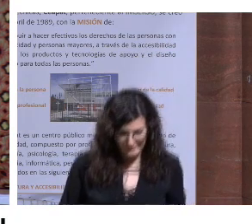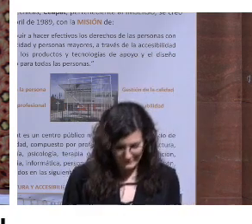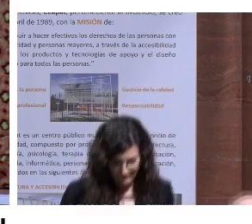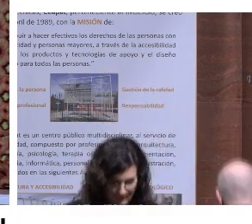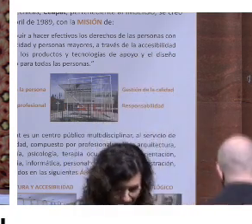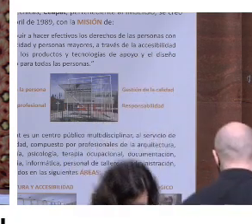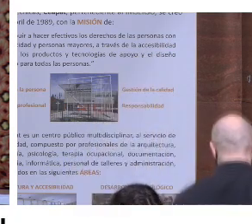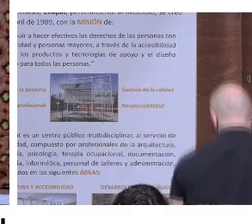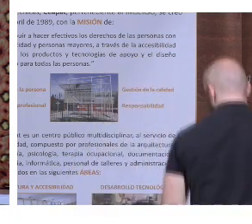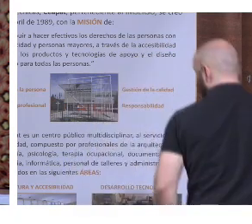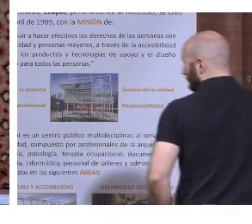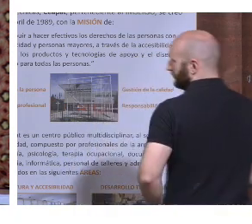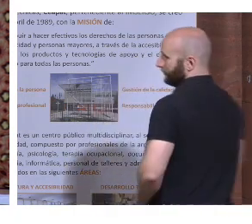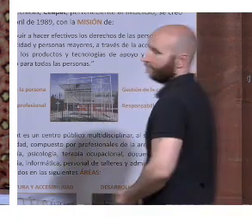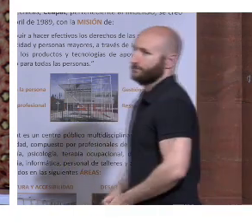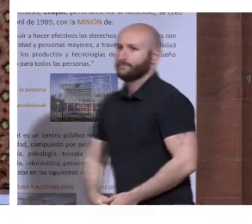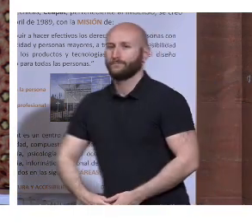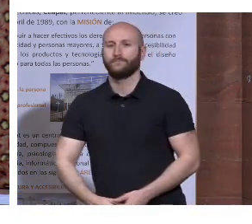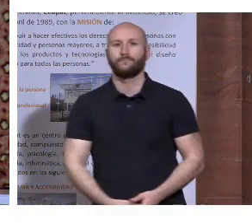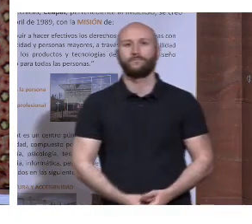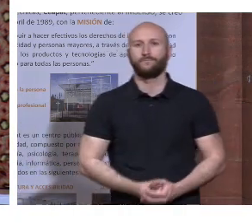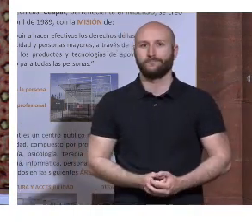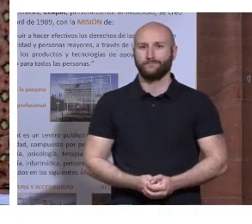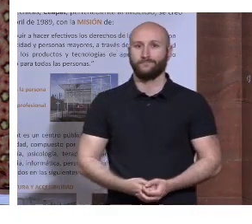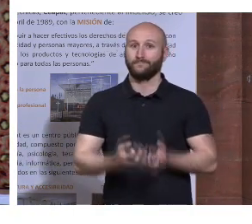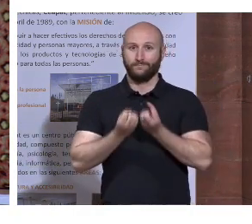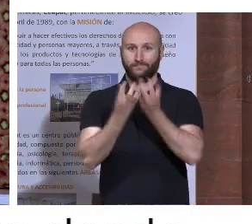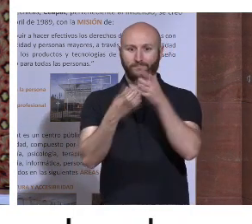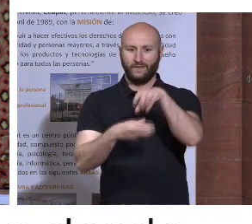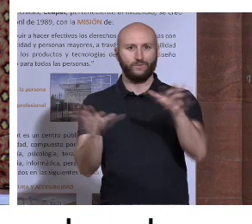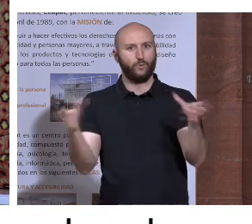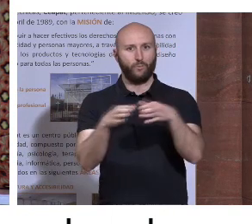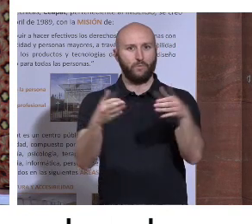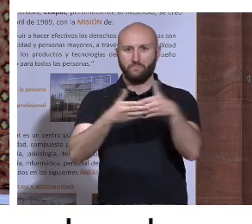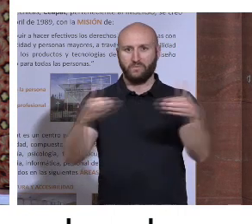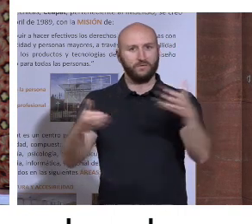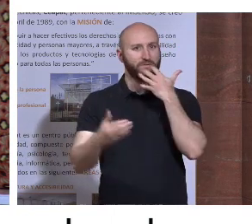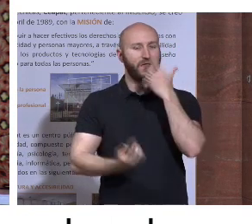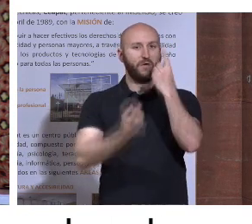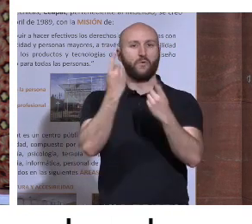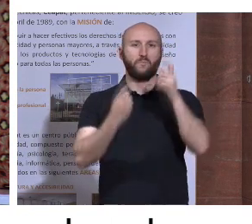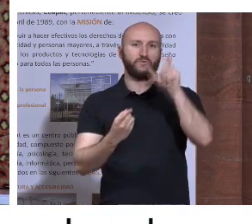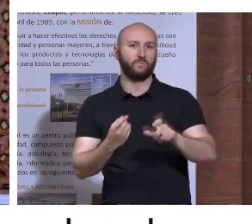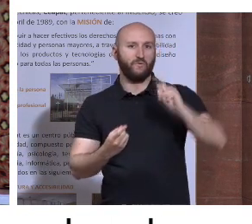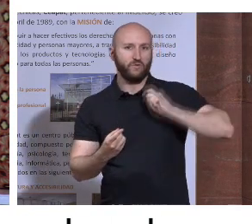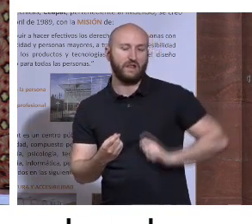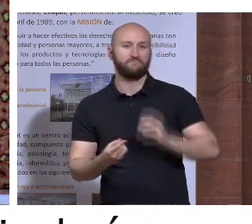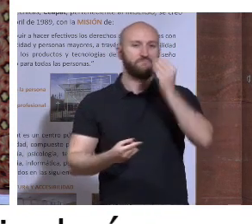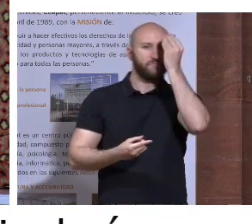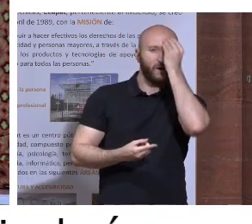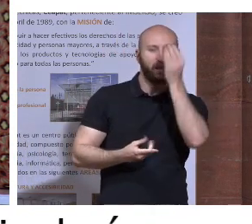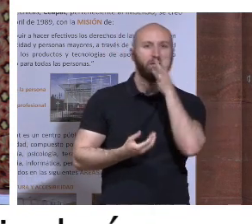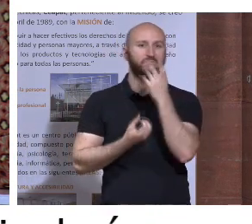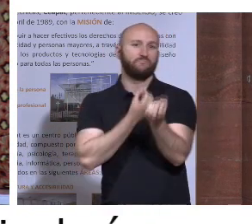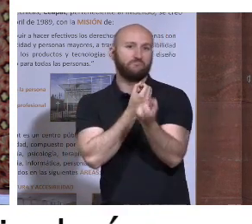Bueno, comentar muy rápido que, desde luego, este grupo está abierto. Si algún profesional considera oportuna su